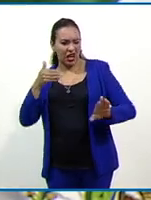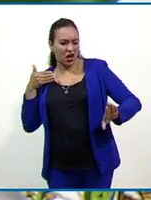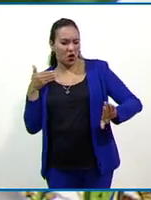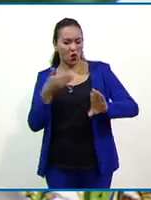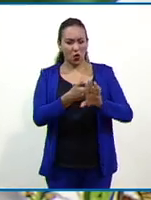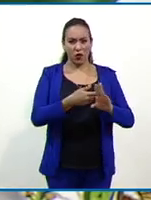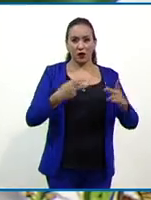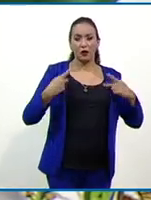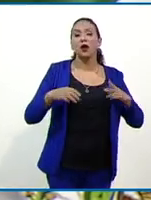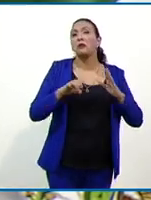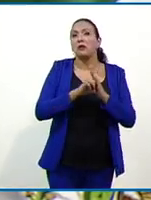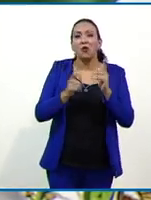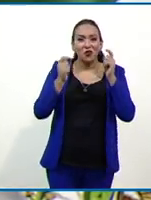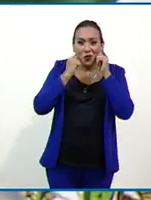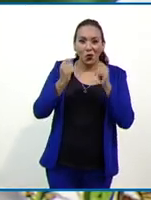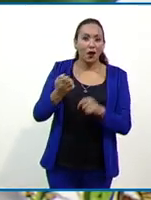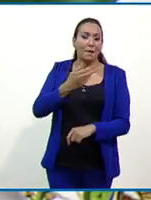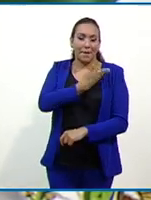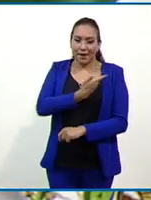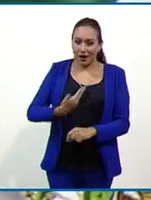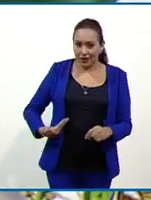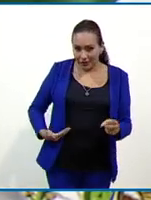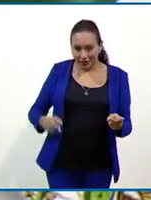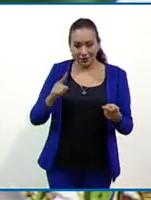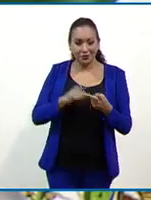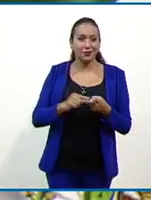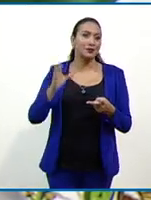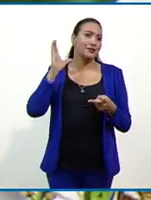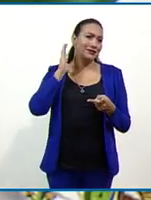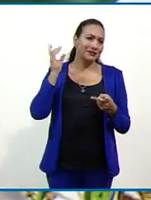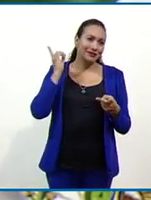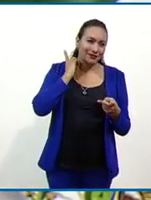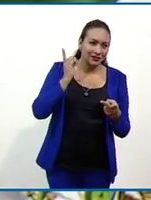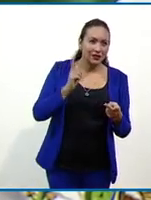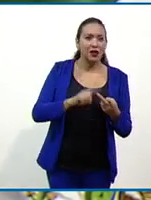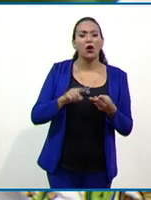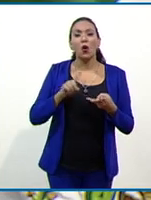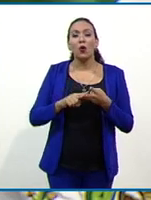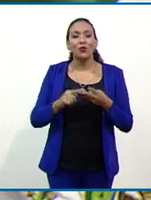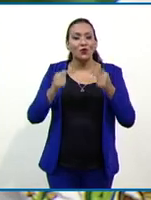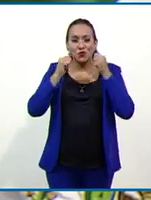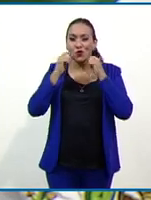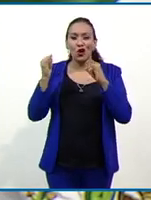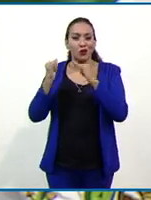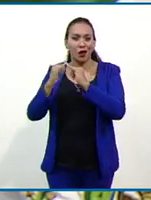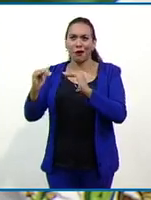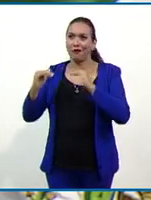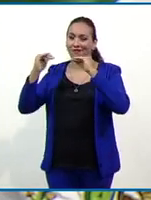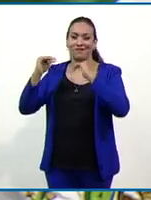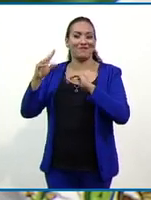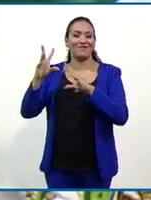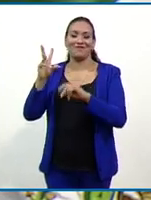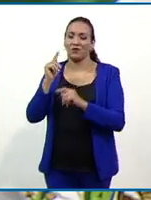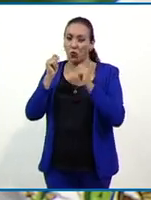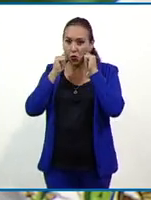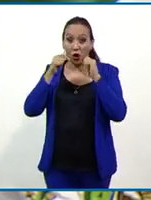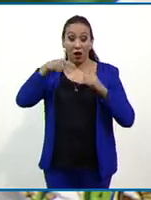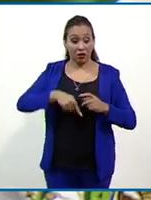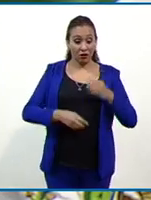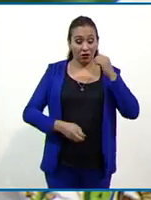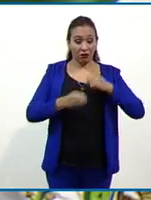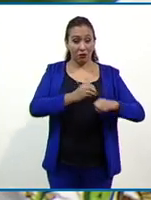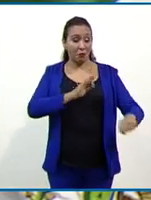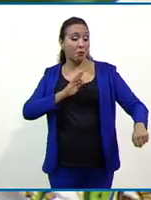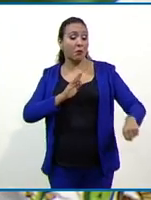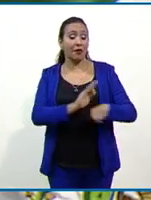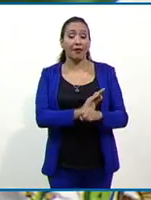la República, llámese Congreso de la Unión o cualquier autoridad. Para eso está la justicia federal, para hacer